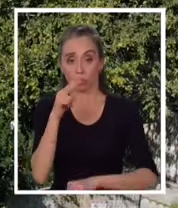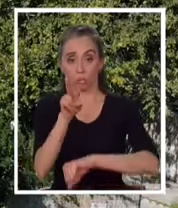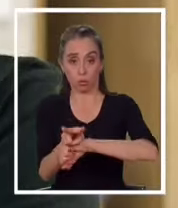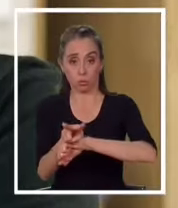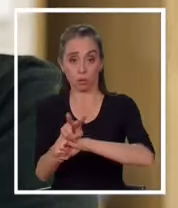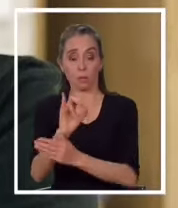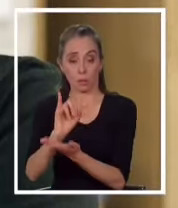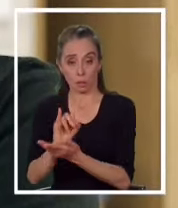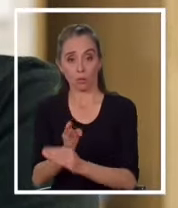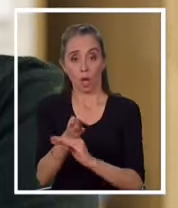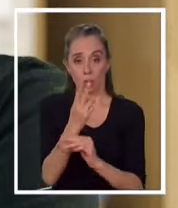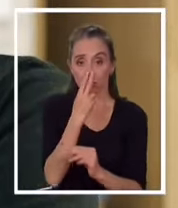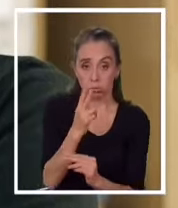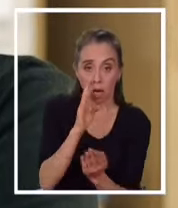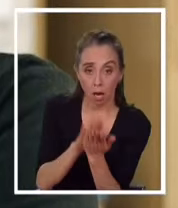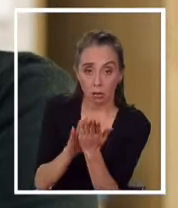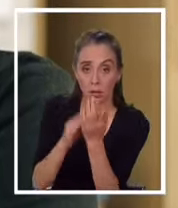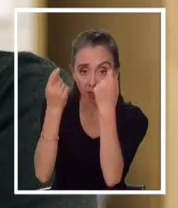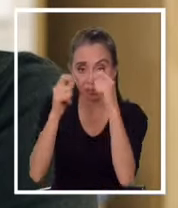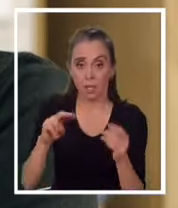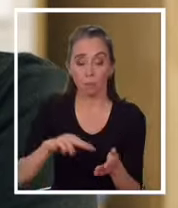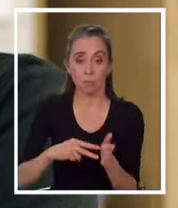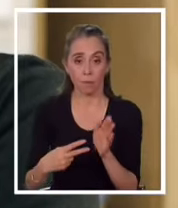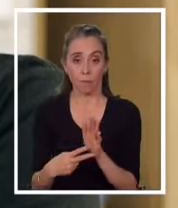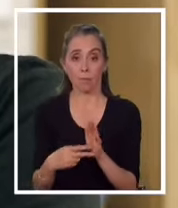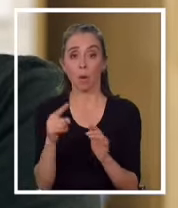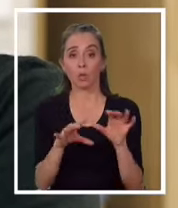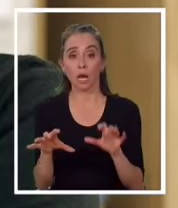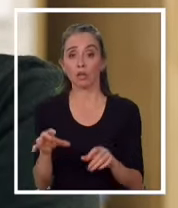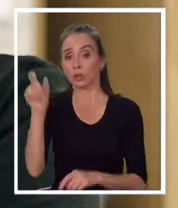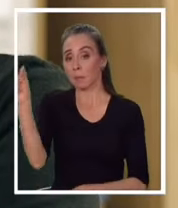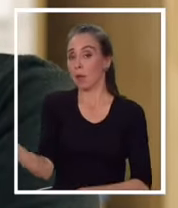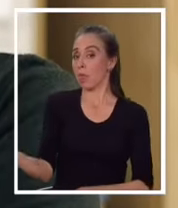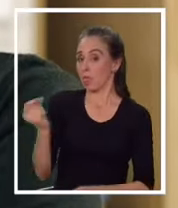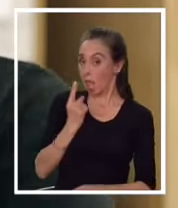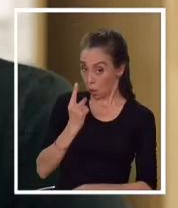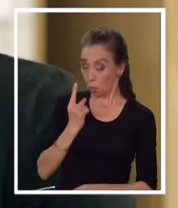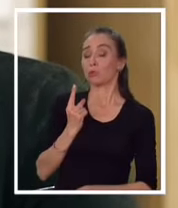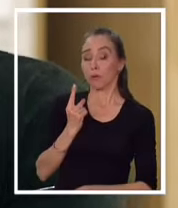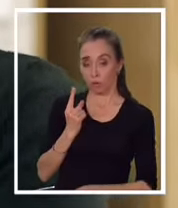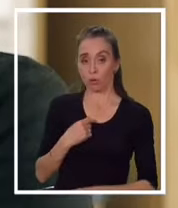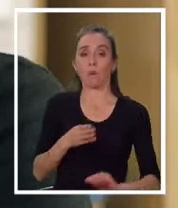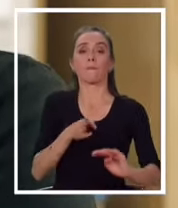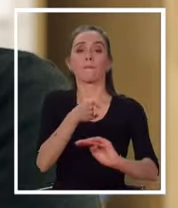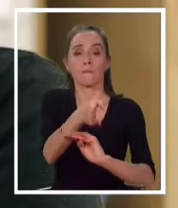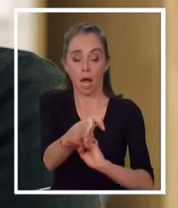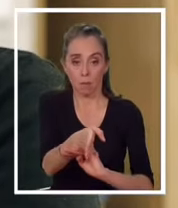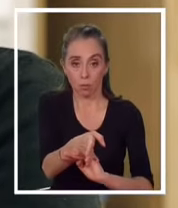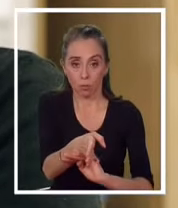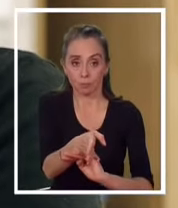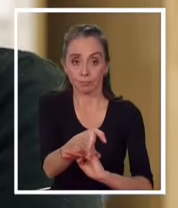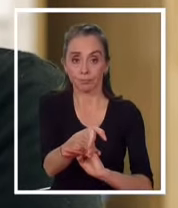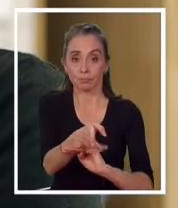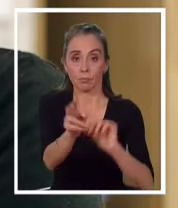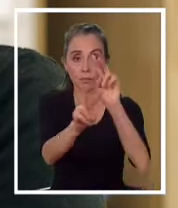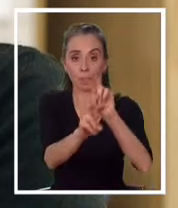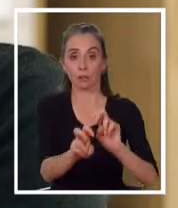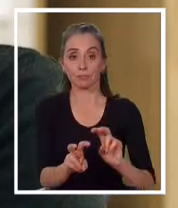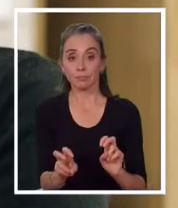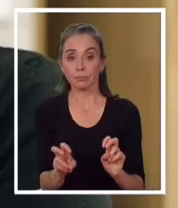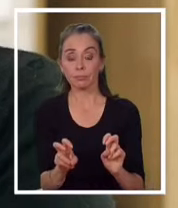tenemos que constatar el problema. O sea, una cosa es que nos hagan la denuncia, nosotros vamos y